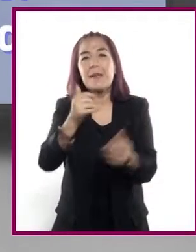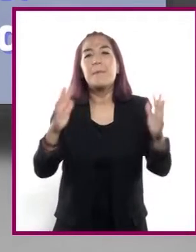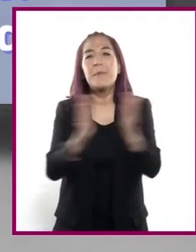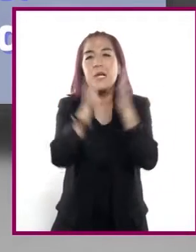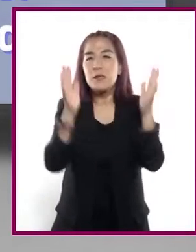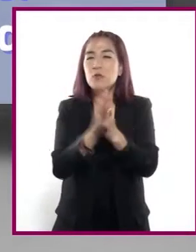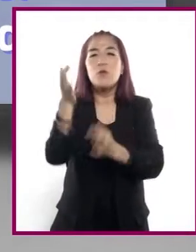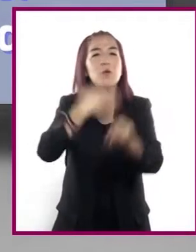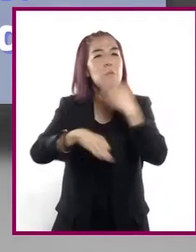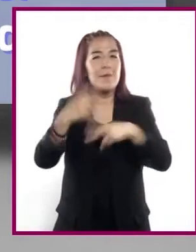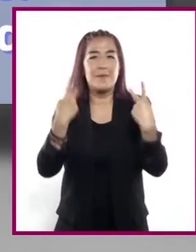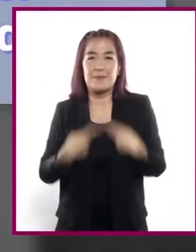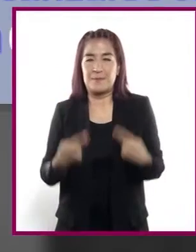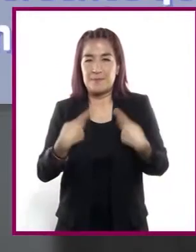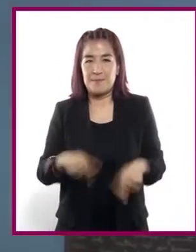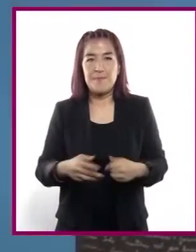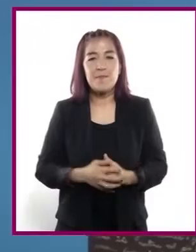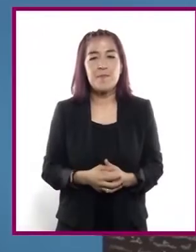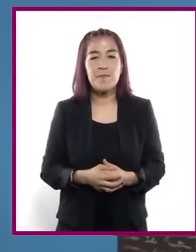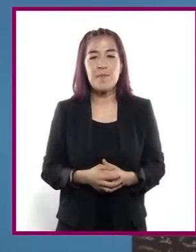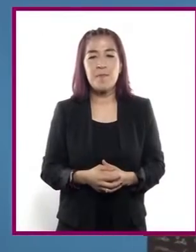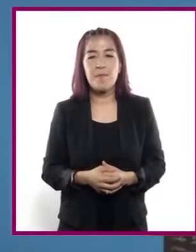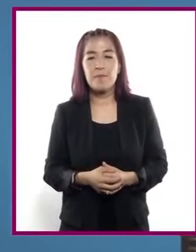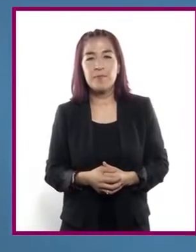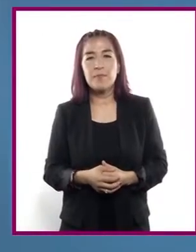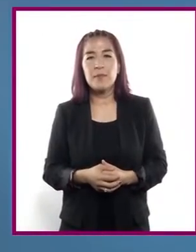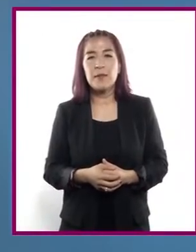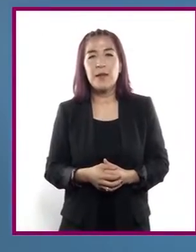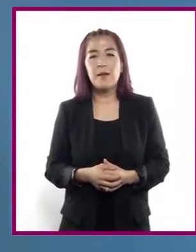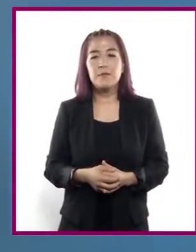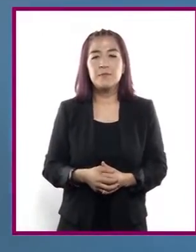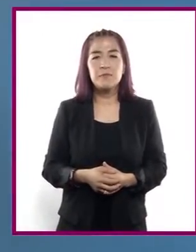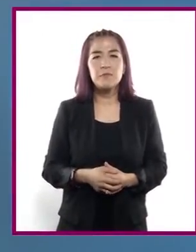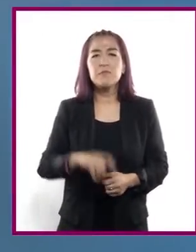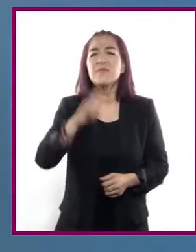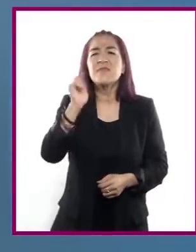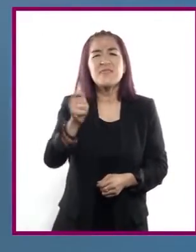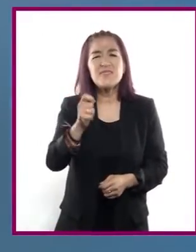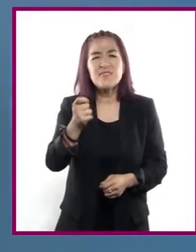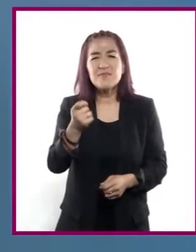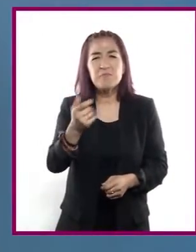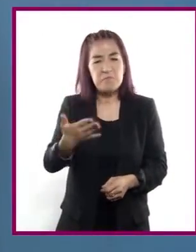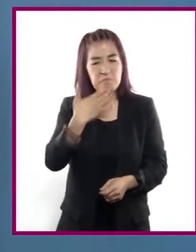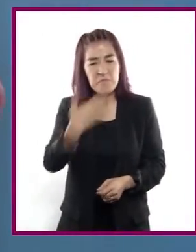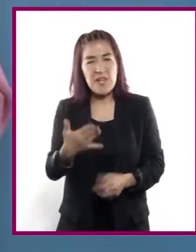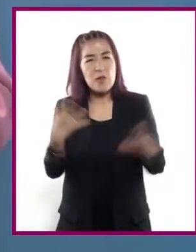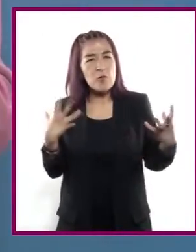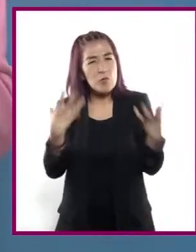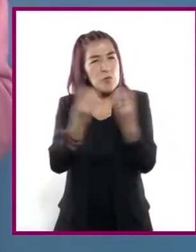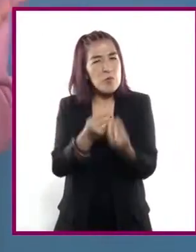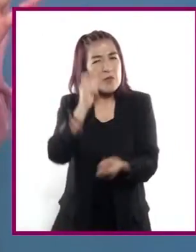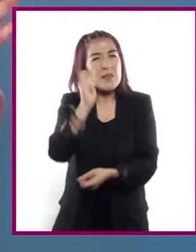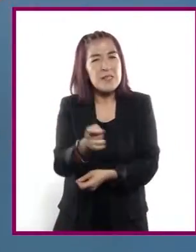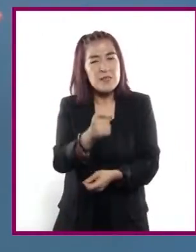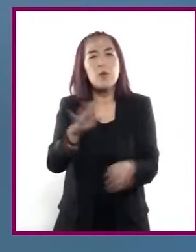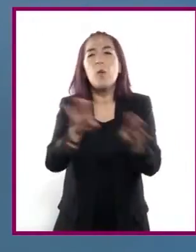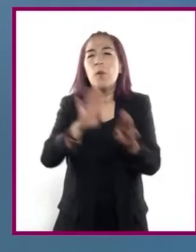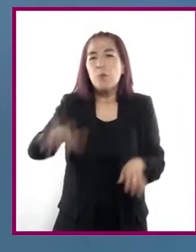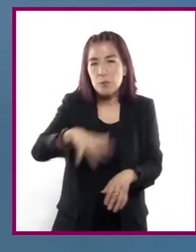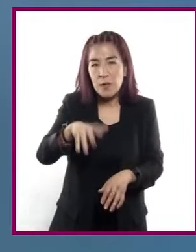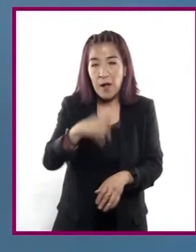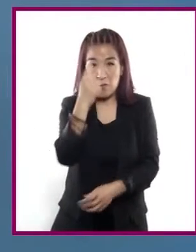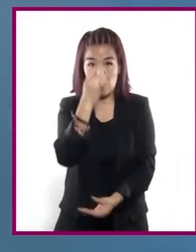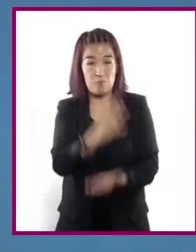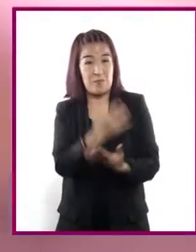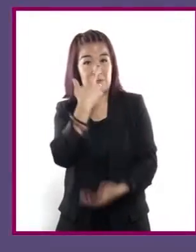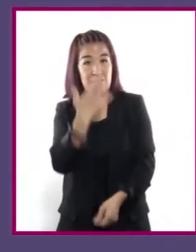participación de todas y todos. La búsqueda del bien común no es una responsabilidad solamente de